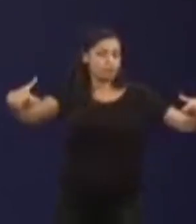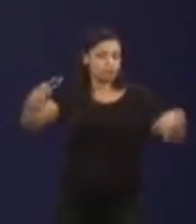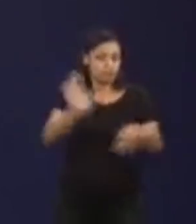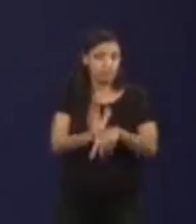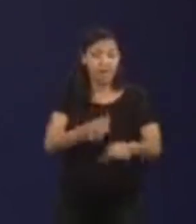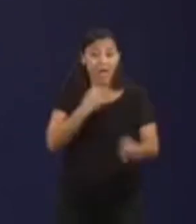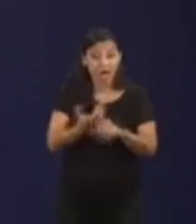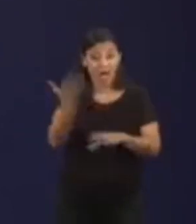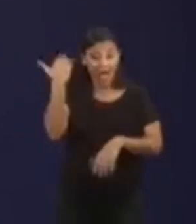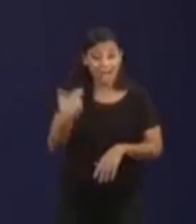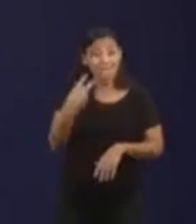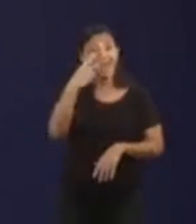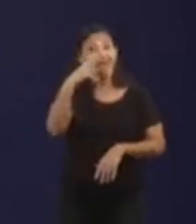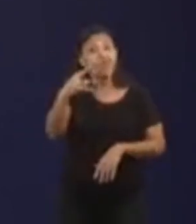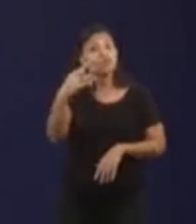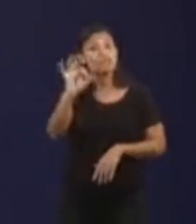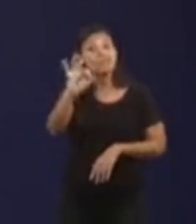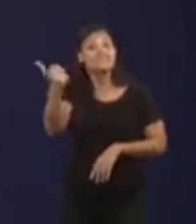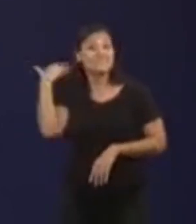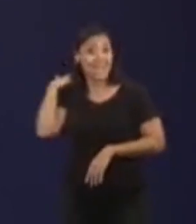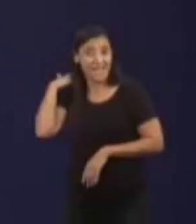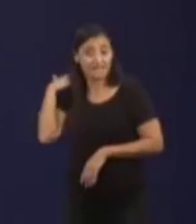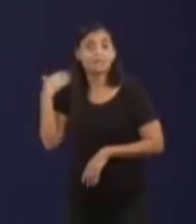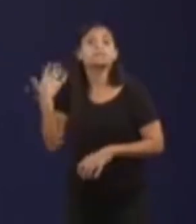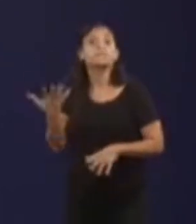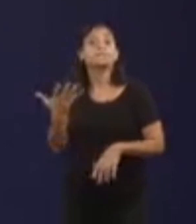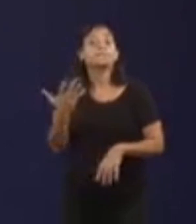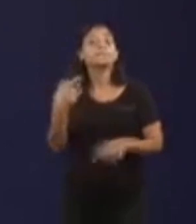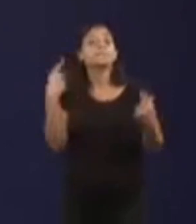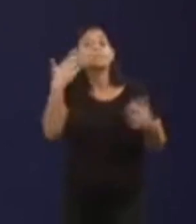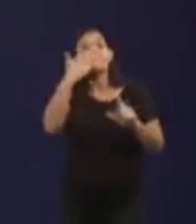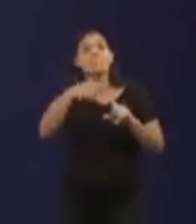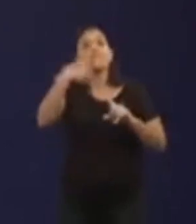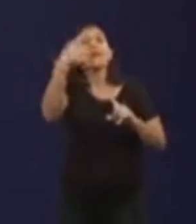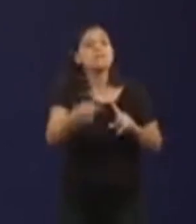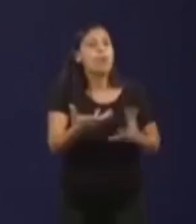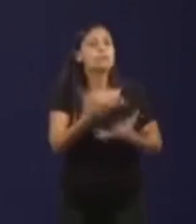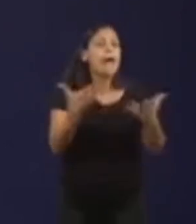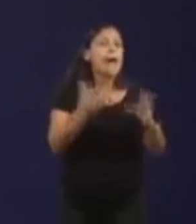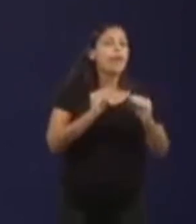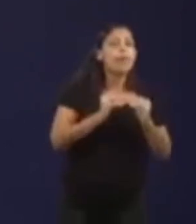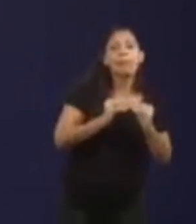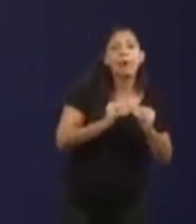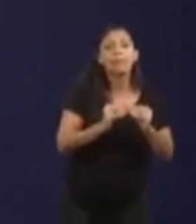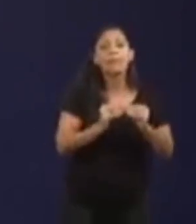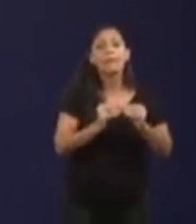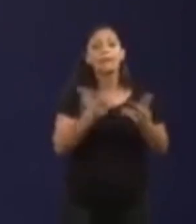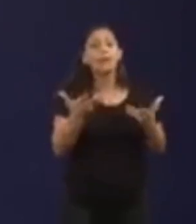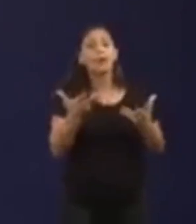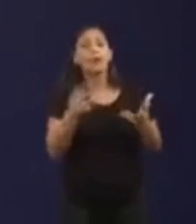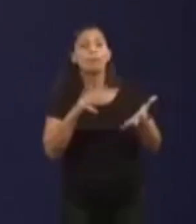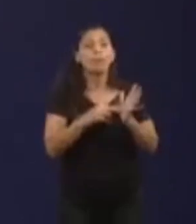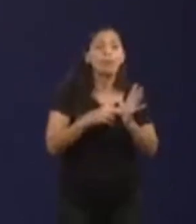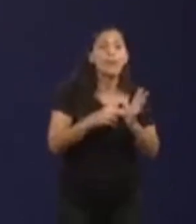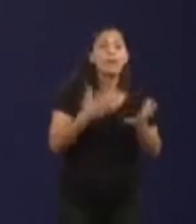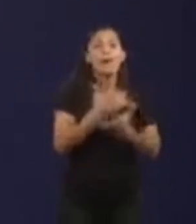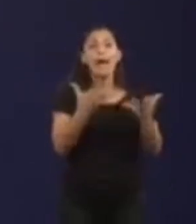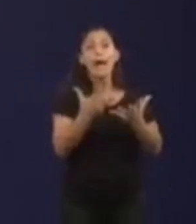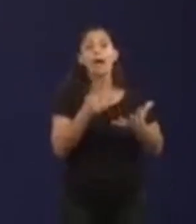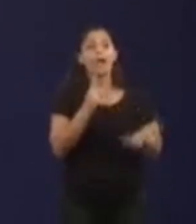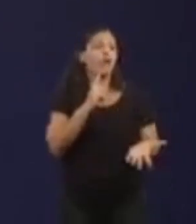año 2006 después por alguna razón decidimos jugar al jugar